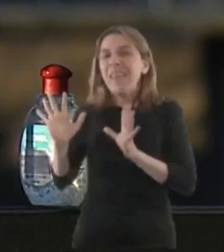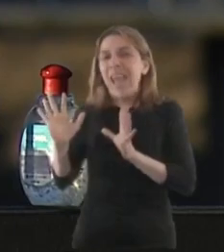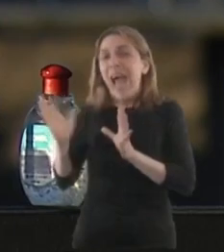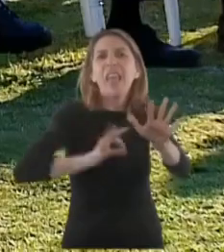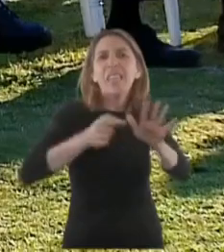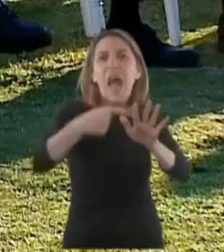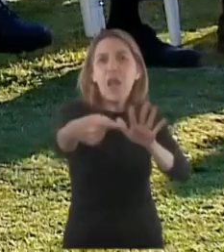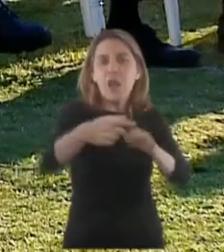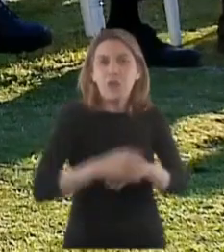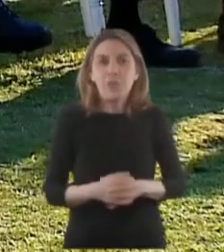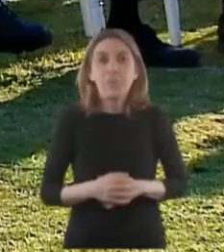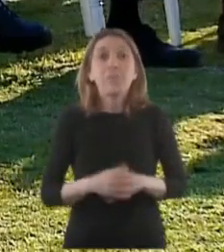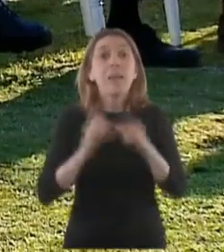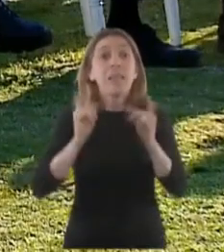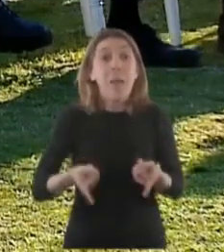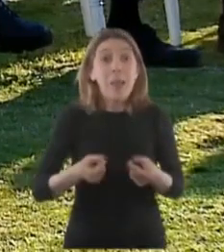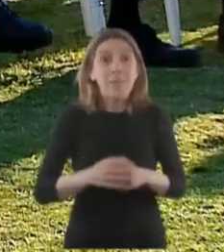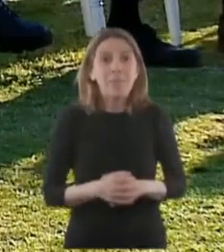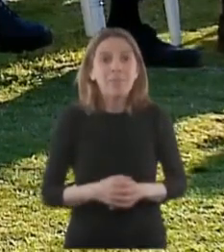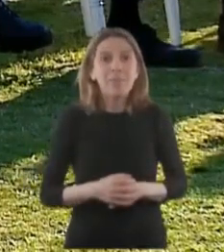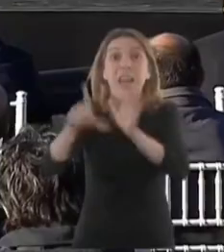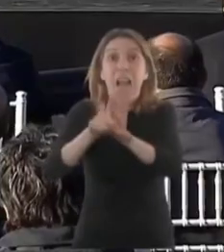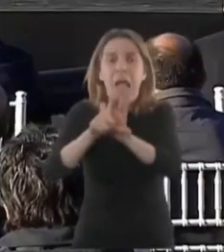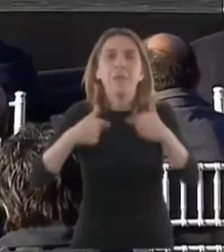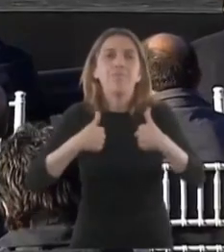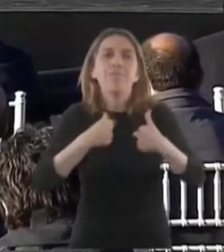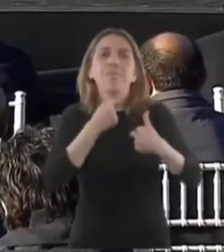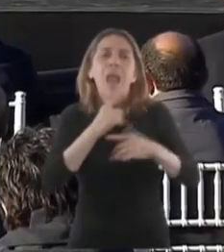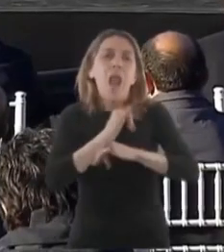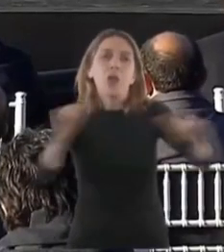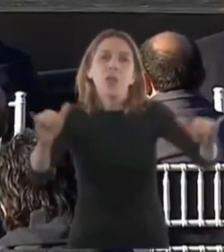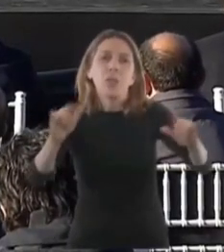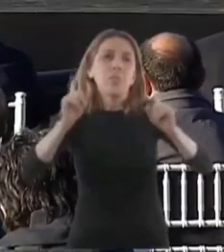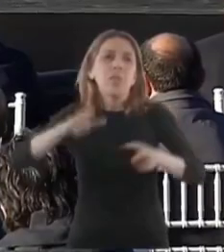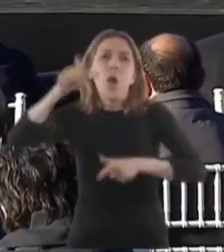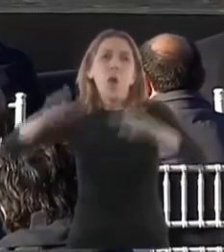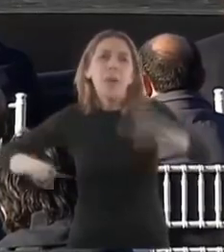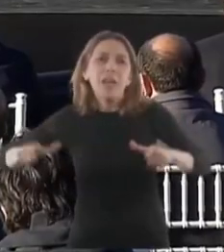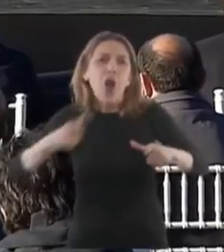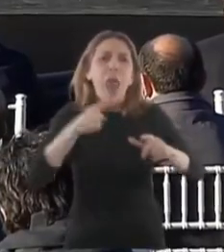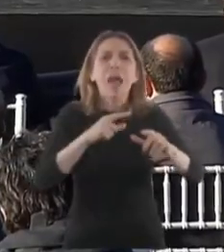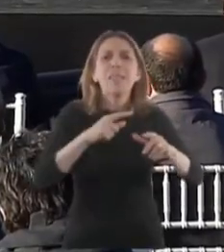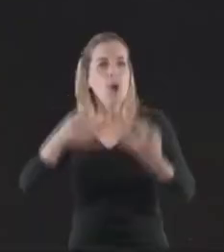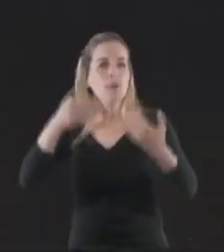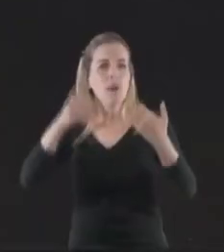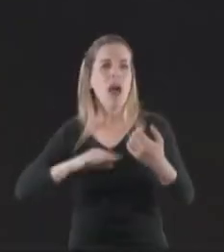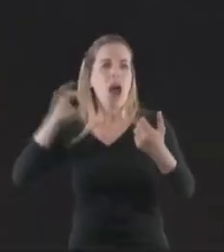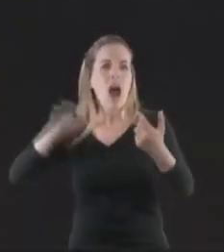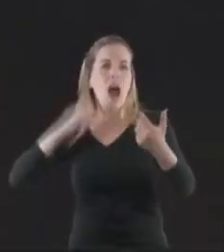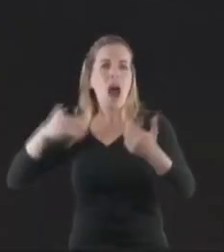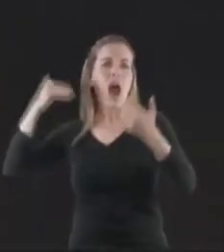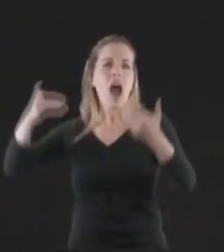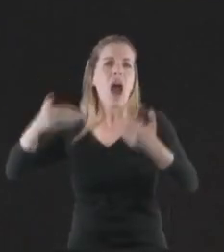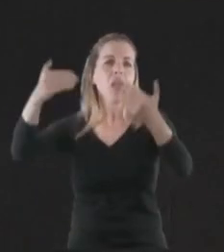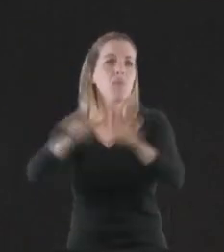que haya ocurrido la foto muestra el presidente y a la primera dama de pie posando junto a una docena de invitados alrededor de una mesa sin